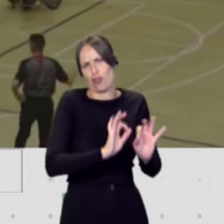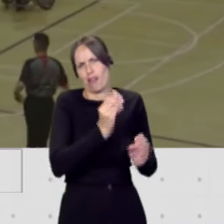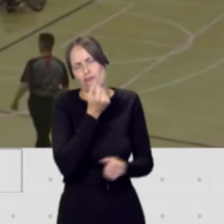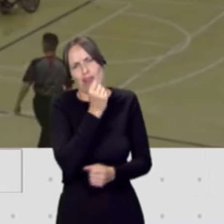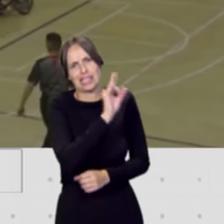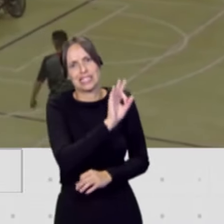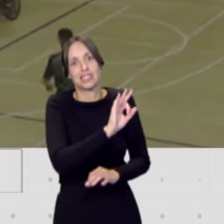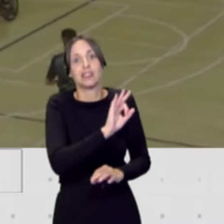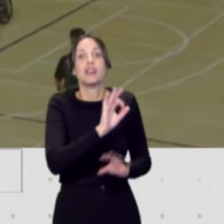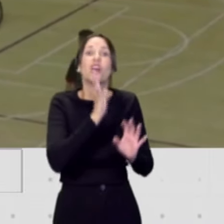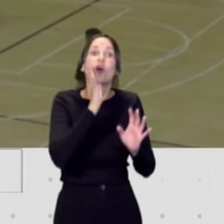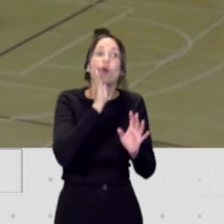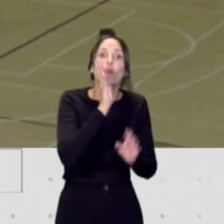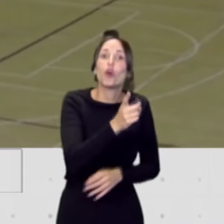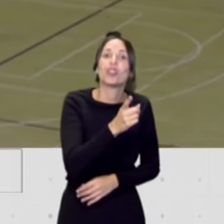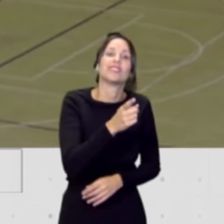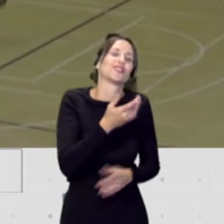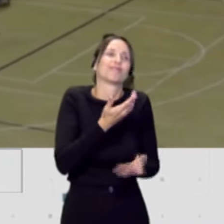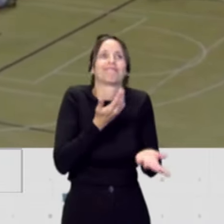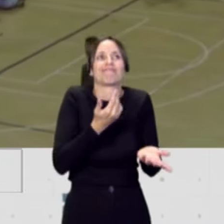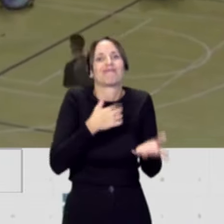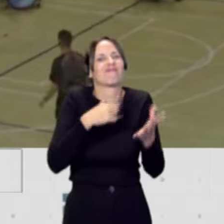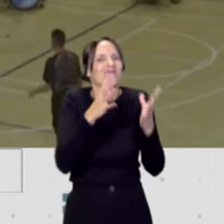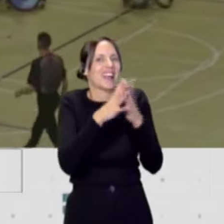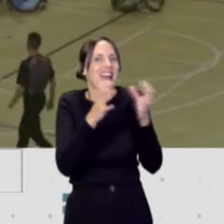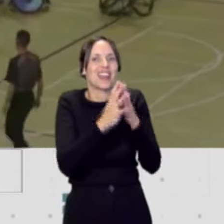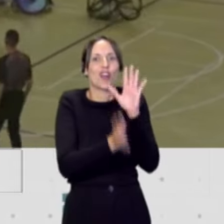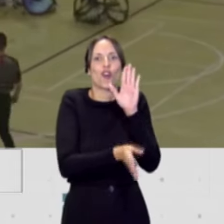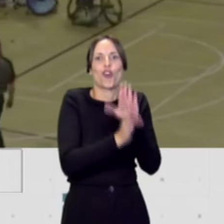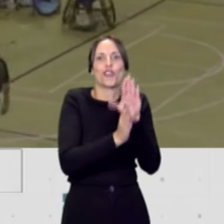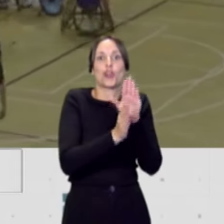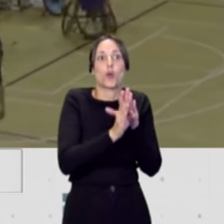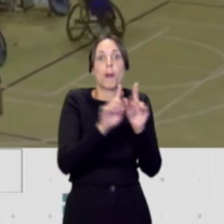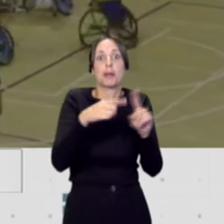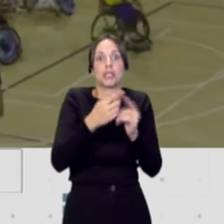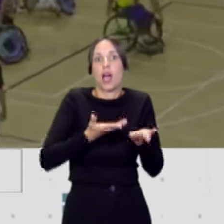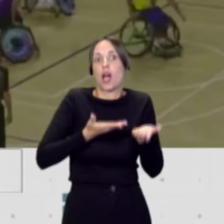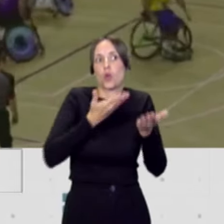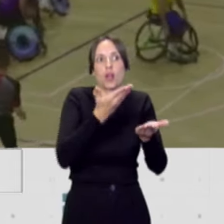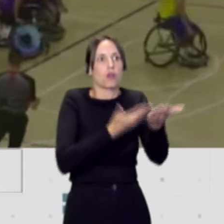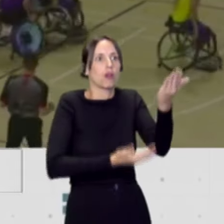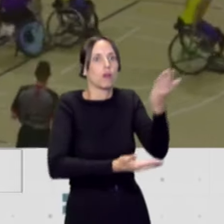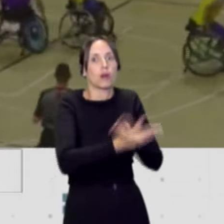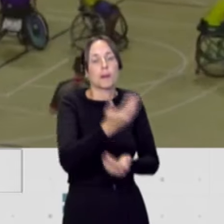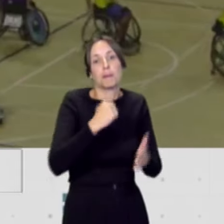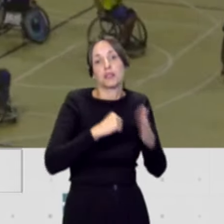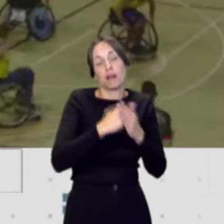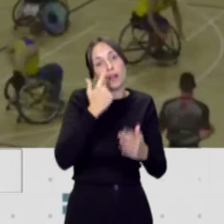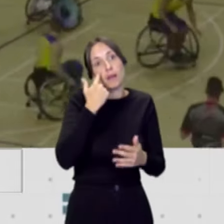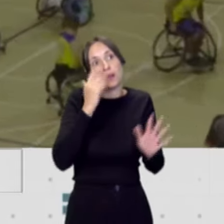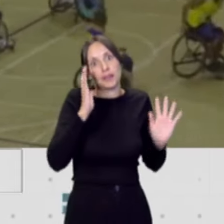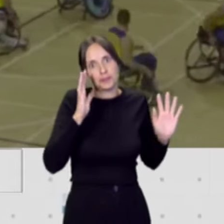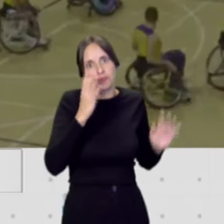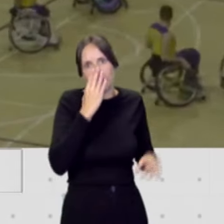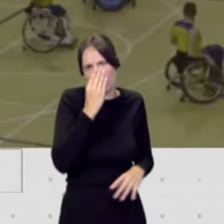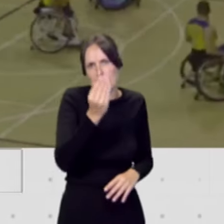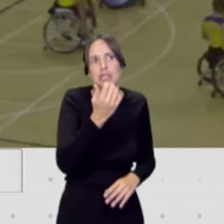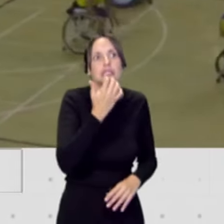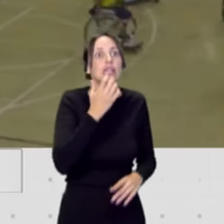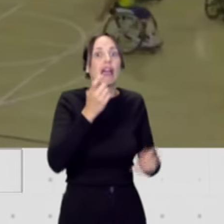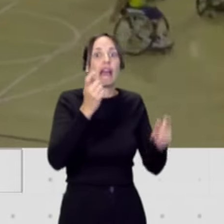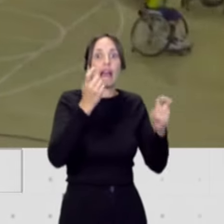y debido a eso te dan ganas a seguir y a echar una mano en todo lo que podamos, ¿no? Si me entiendes, si tenemos que ir allá, no vamos a entrenar, vamos a